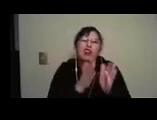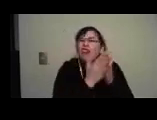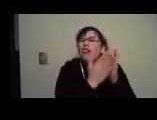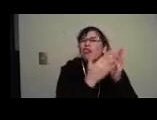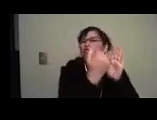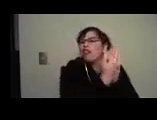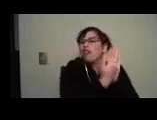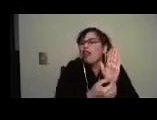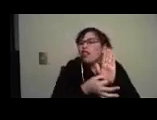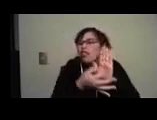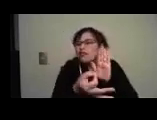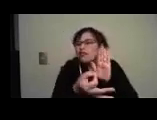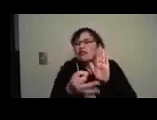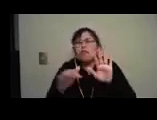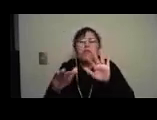60 años